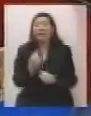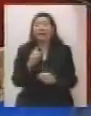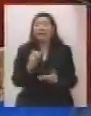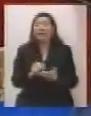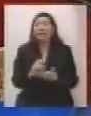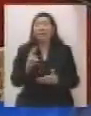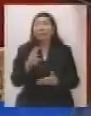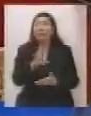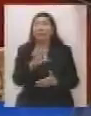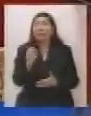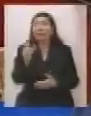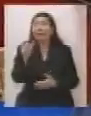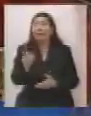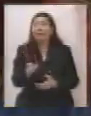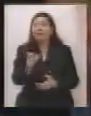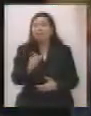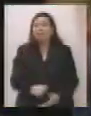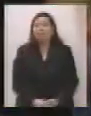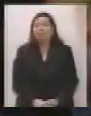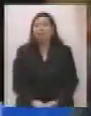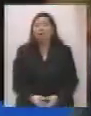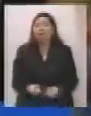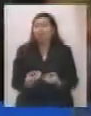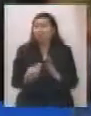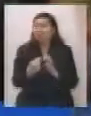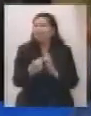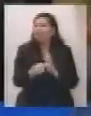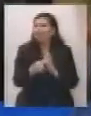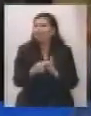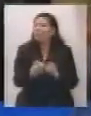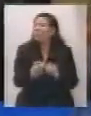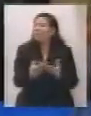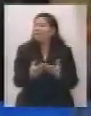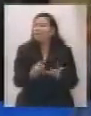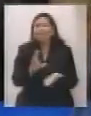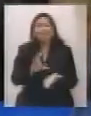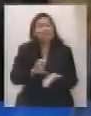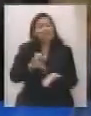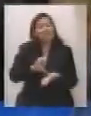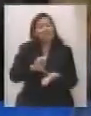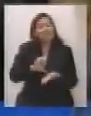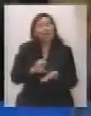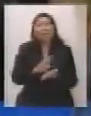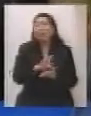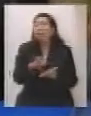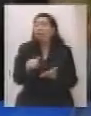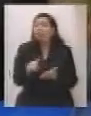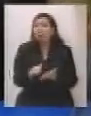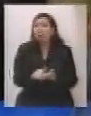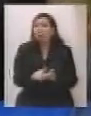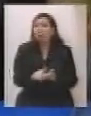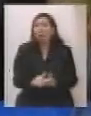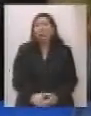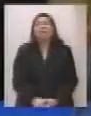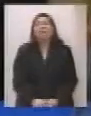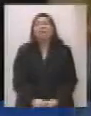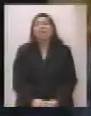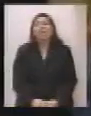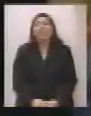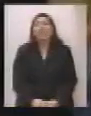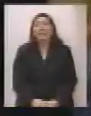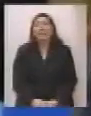más de 2500 personas mucho este registro está todavía bastante centralizado no decir todos los los